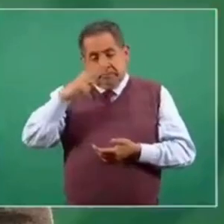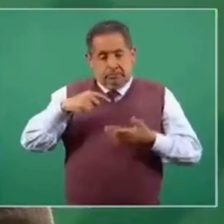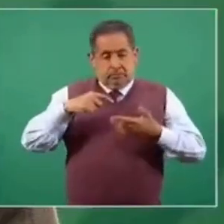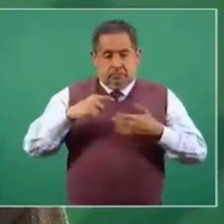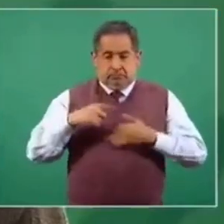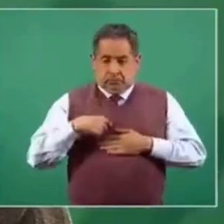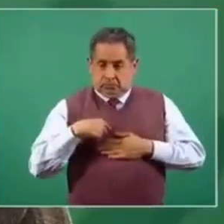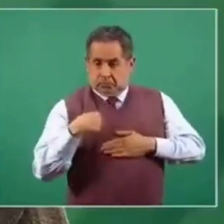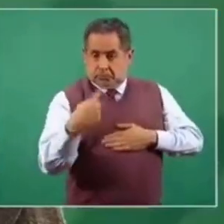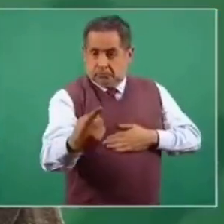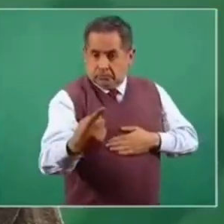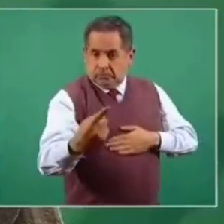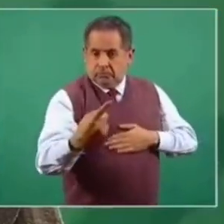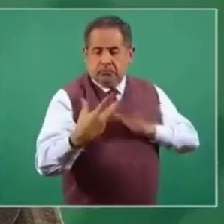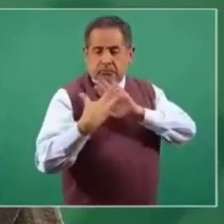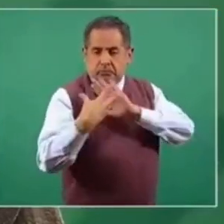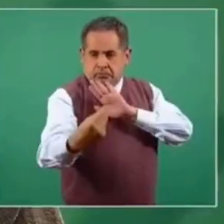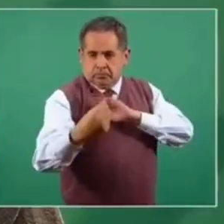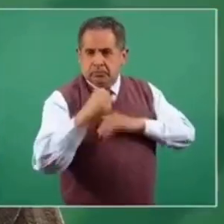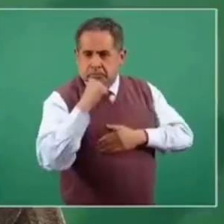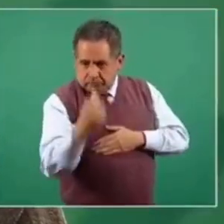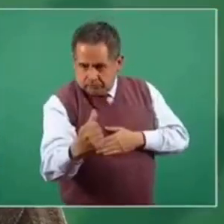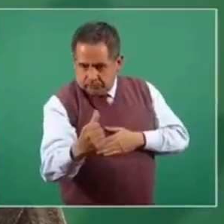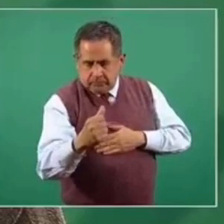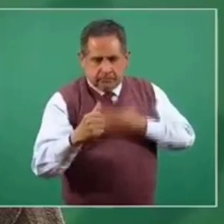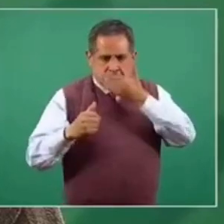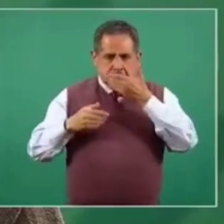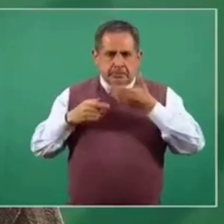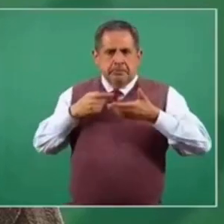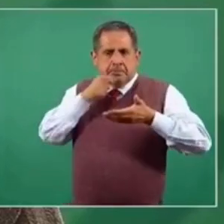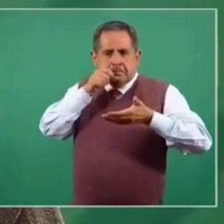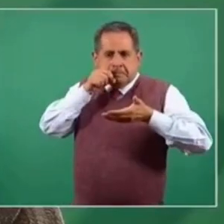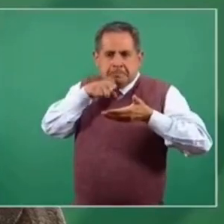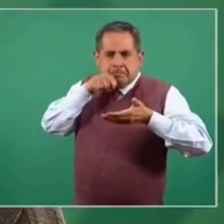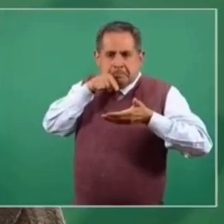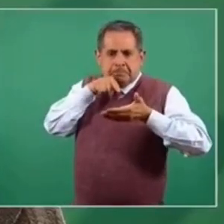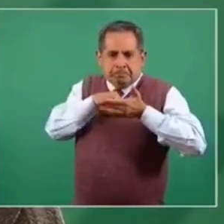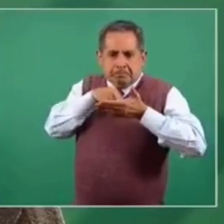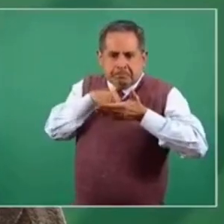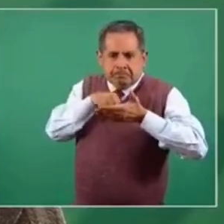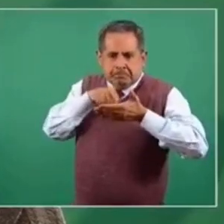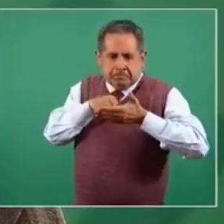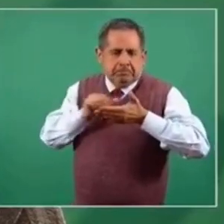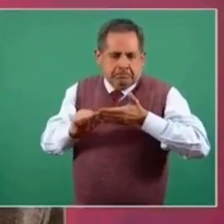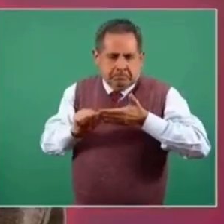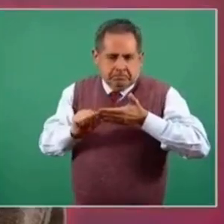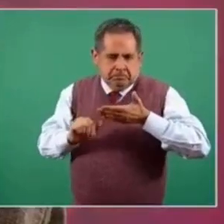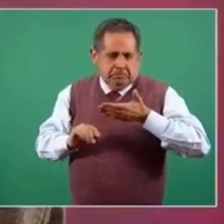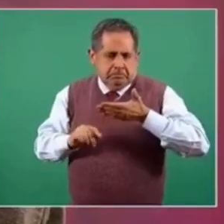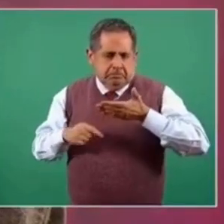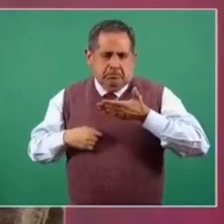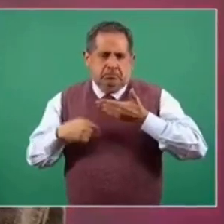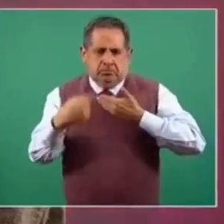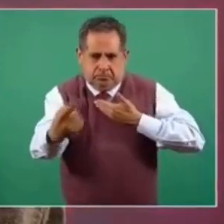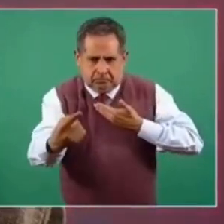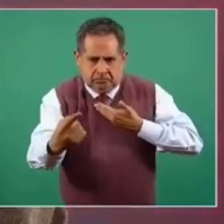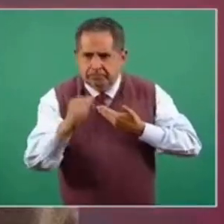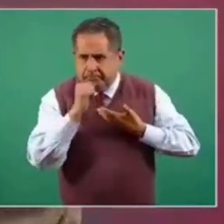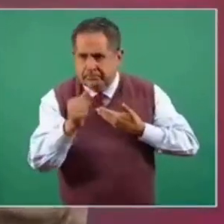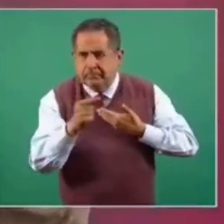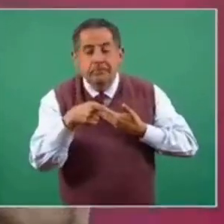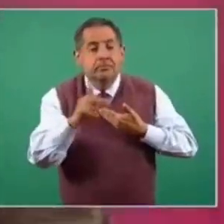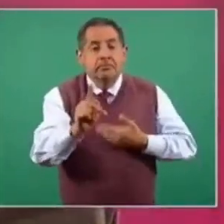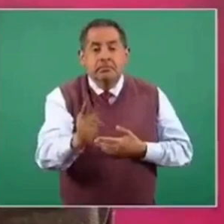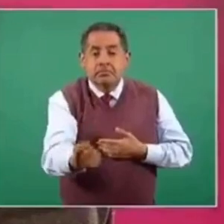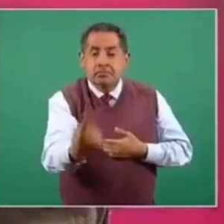expulsar partículas líquidas que conllevan el virus, pero sigue siendo muy limitado su utilidad